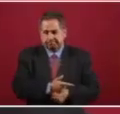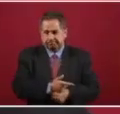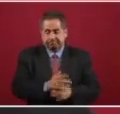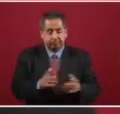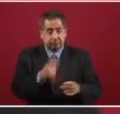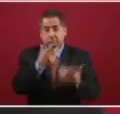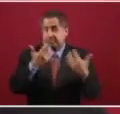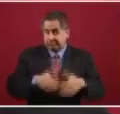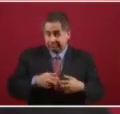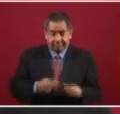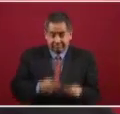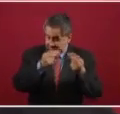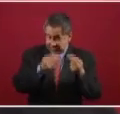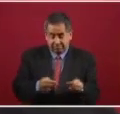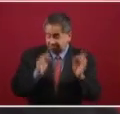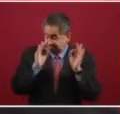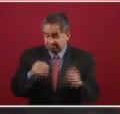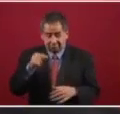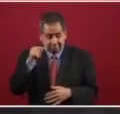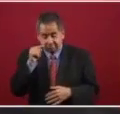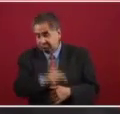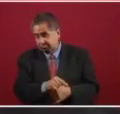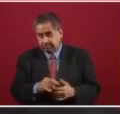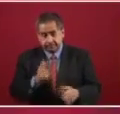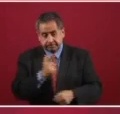Una empresa